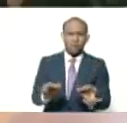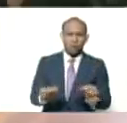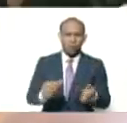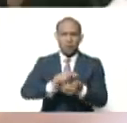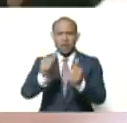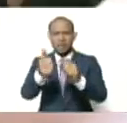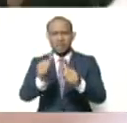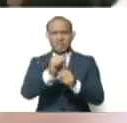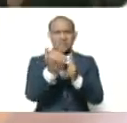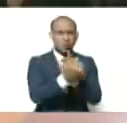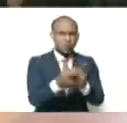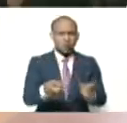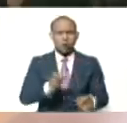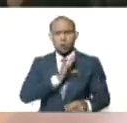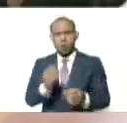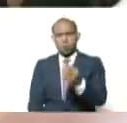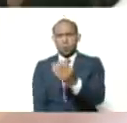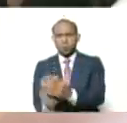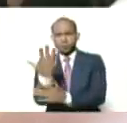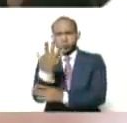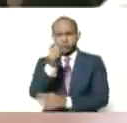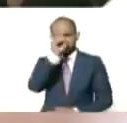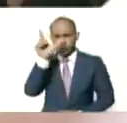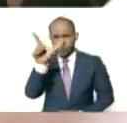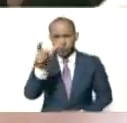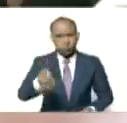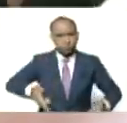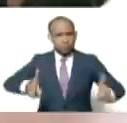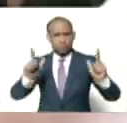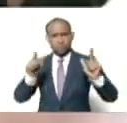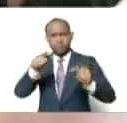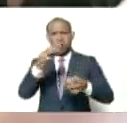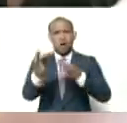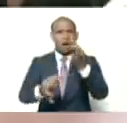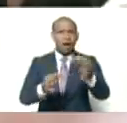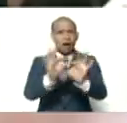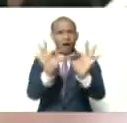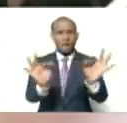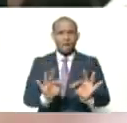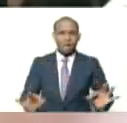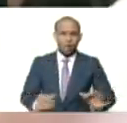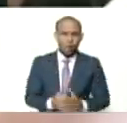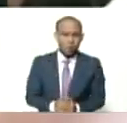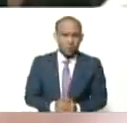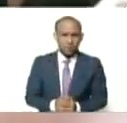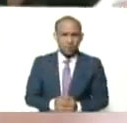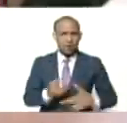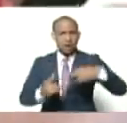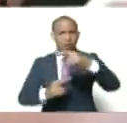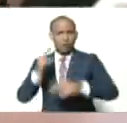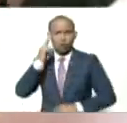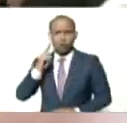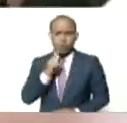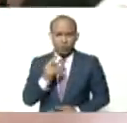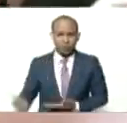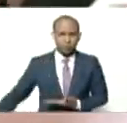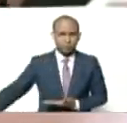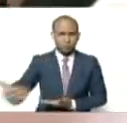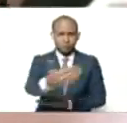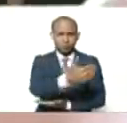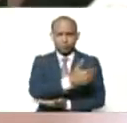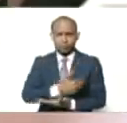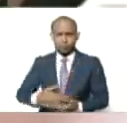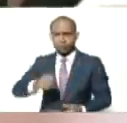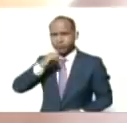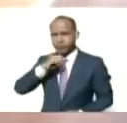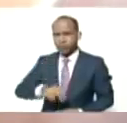coyunturas de la fundación de nuestro partido, permitiendo estos métodos que la Revolución Bolivariana acumule un récord